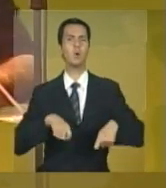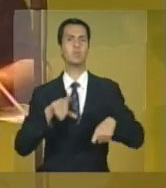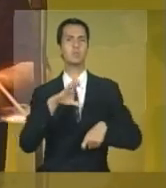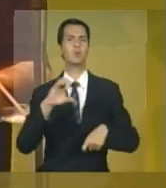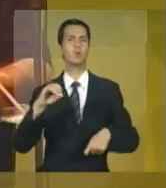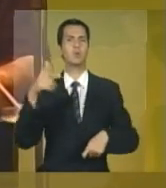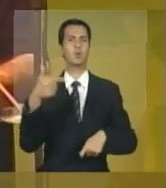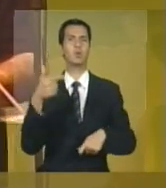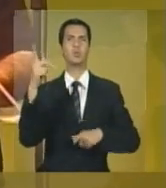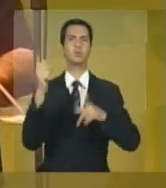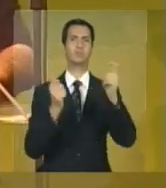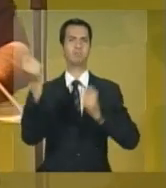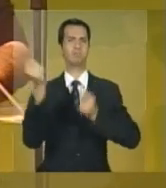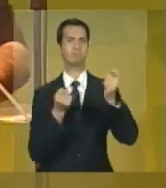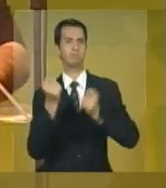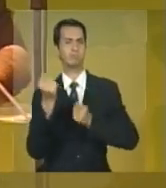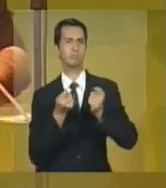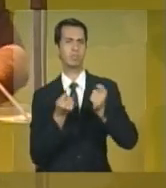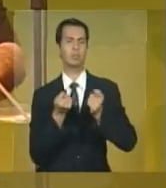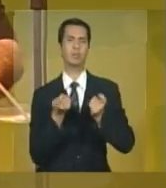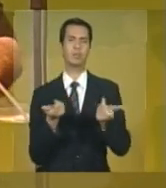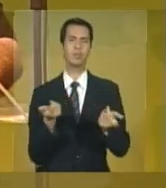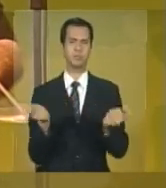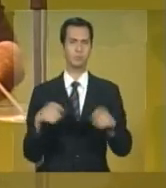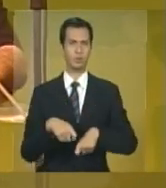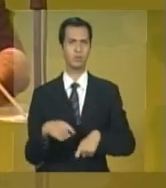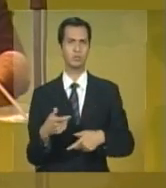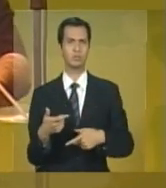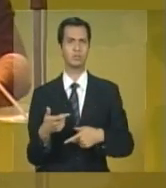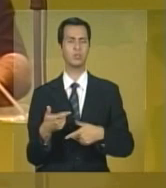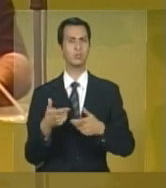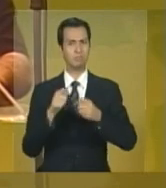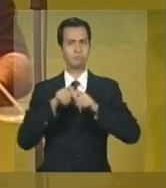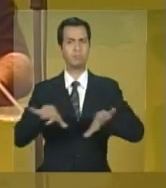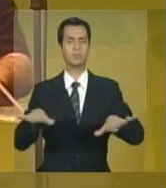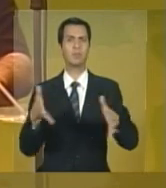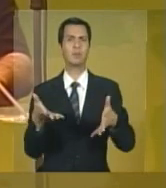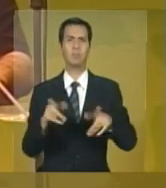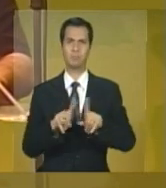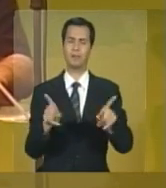carbono para emitir bonos de carbono e introducirlos al mercado.